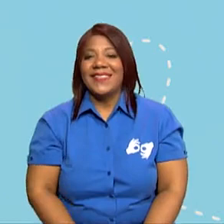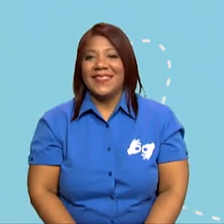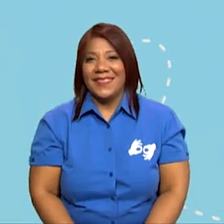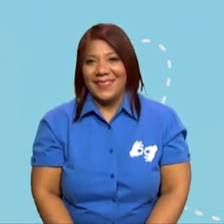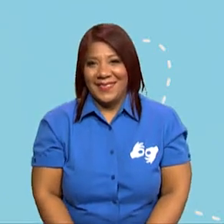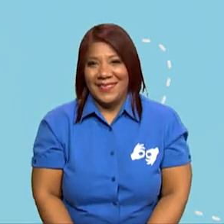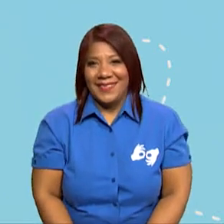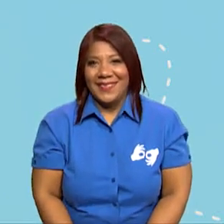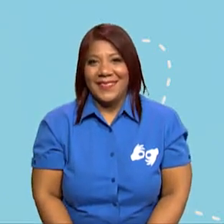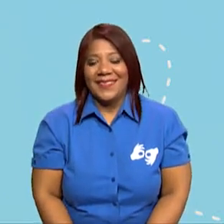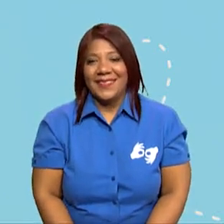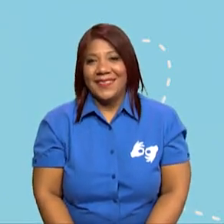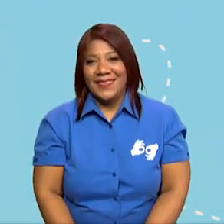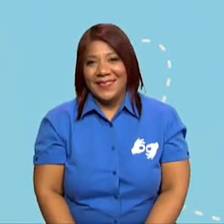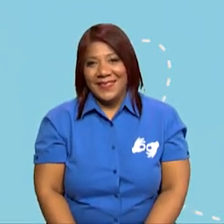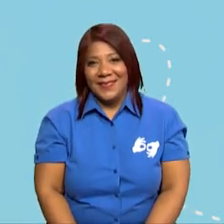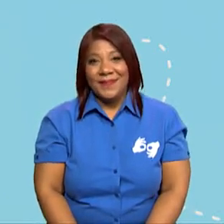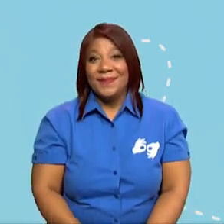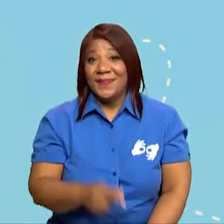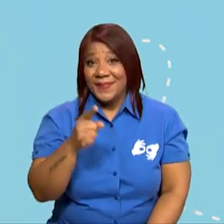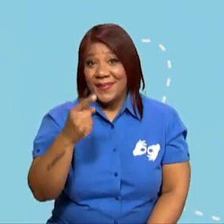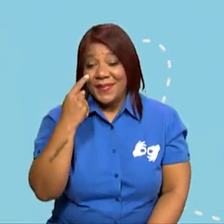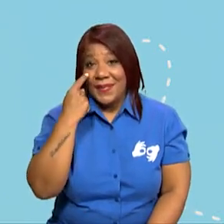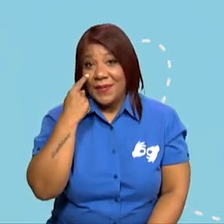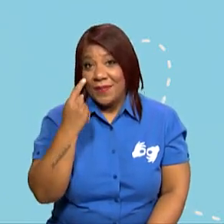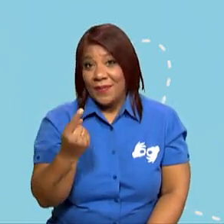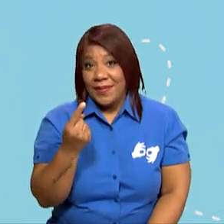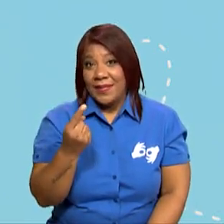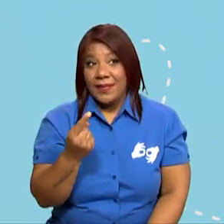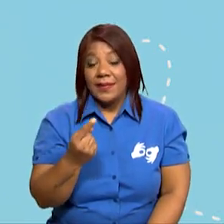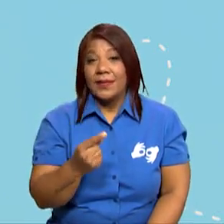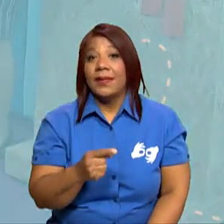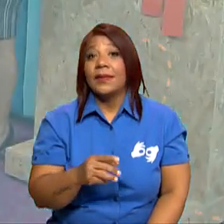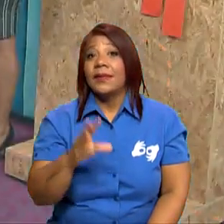que corresponde. Entonces, ¿cómo lo leemos?